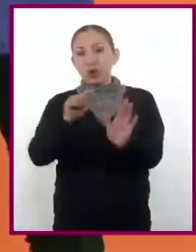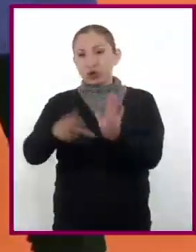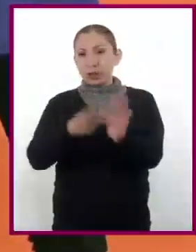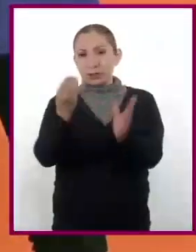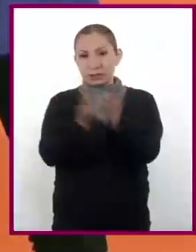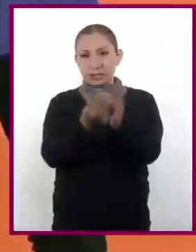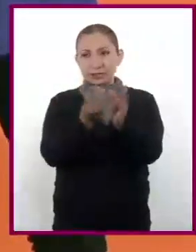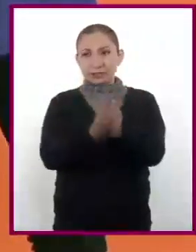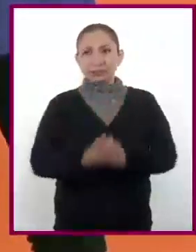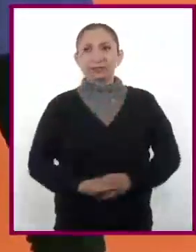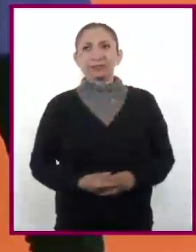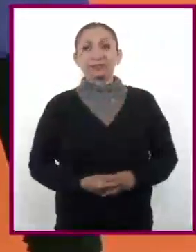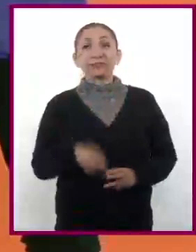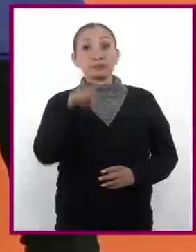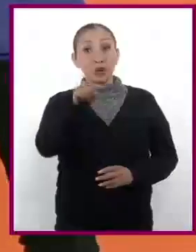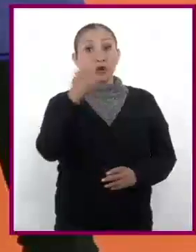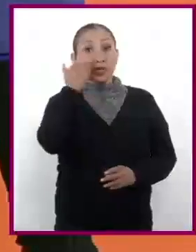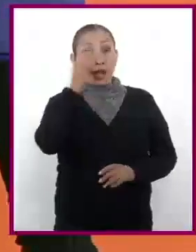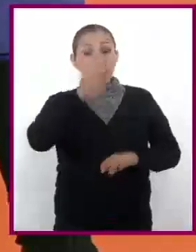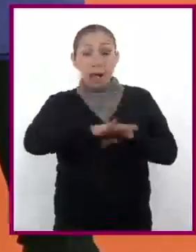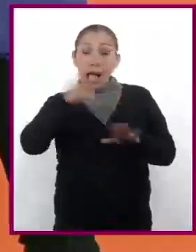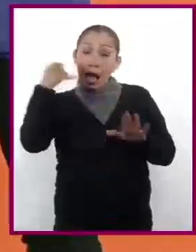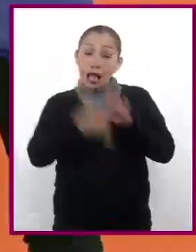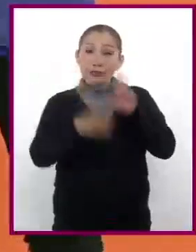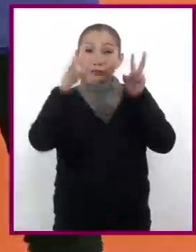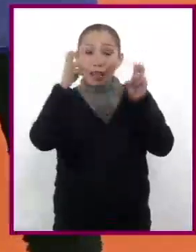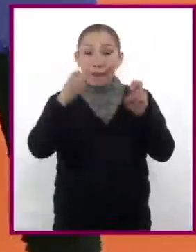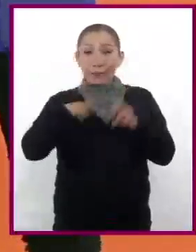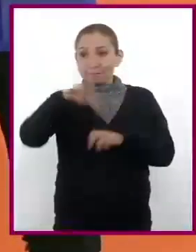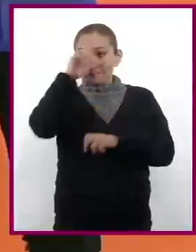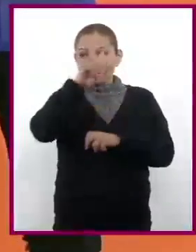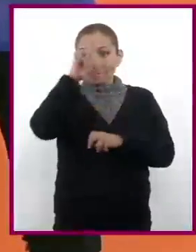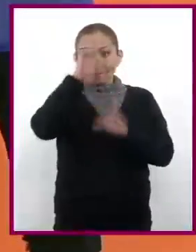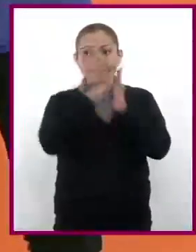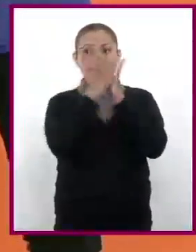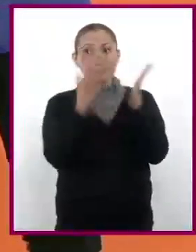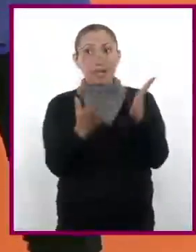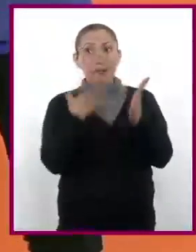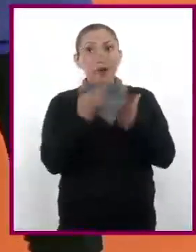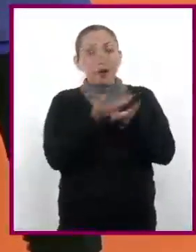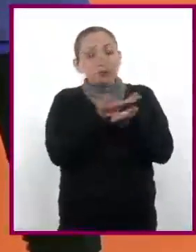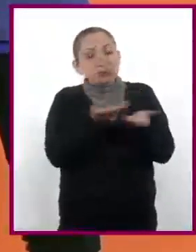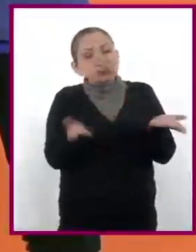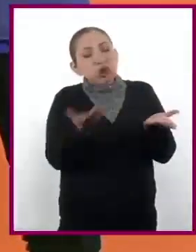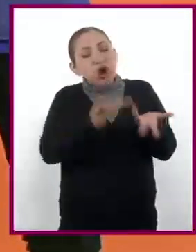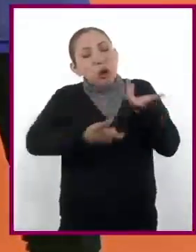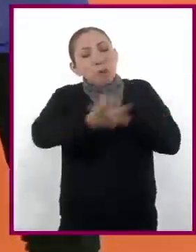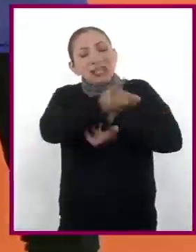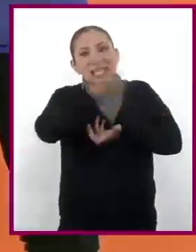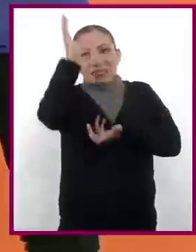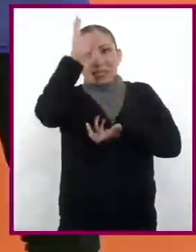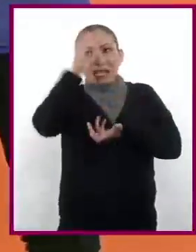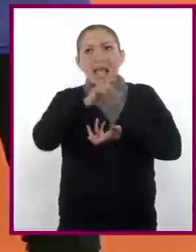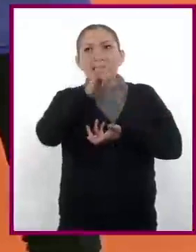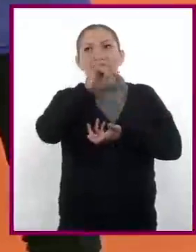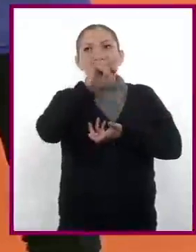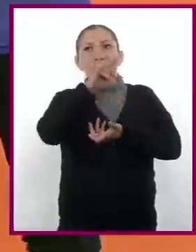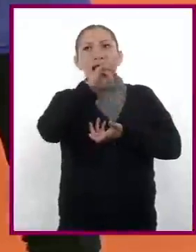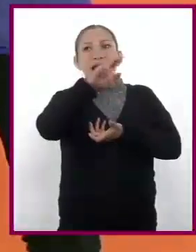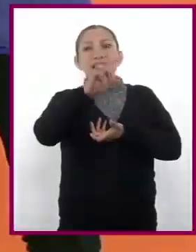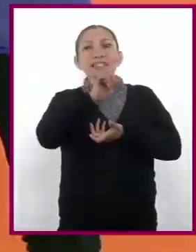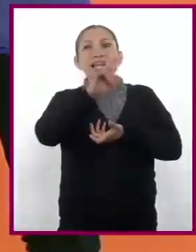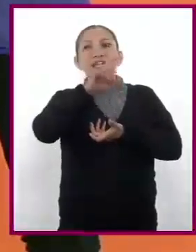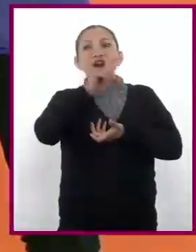regresen a la escuela. Si quieren ahondar en el tema, les recomendamos el libro Compartir la Ciencia, de Livia Barajas y Sergio